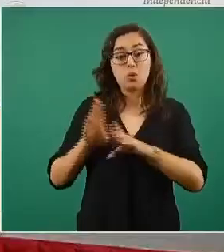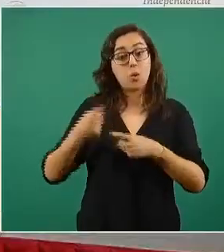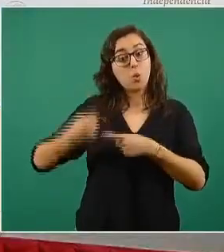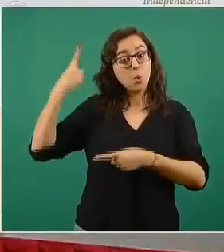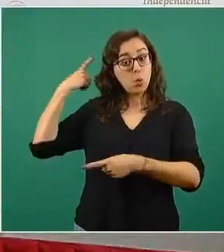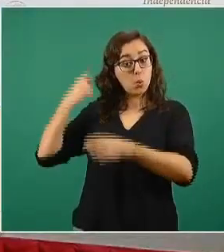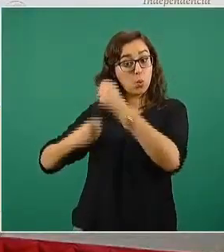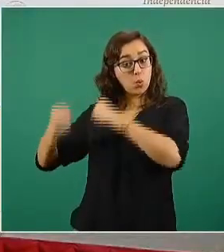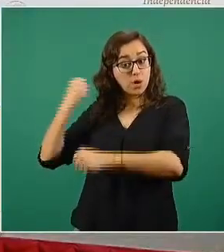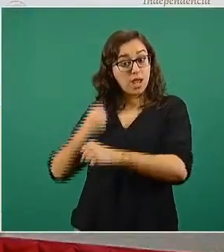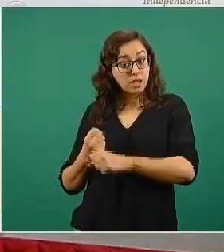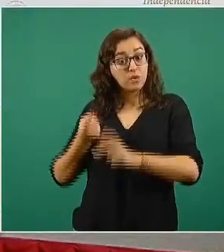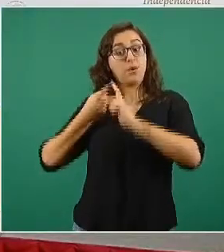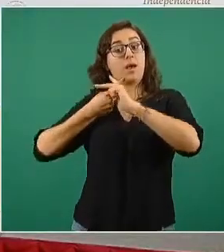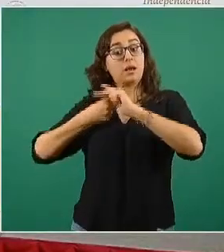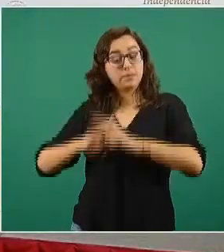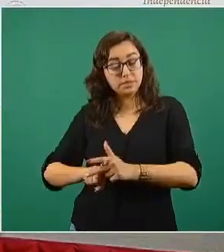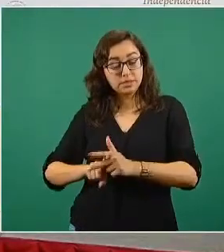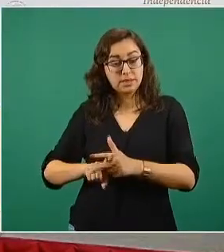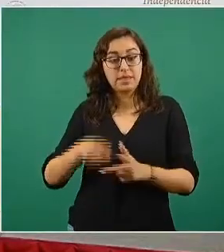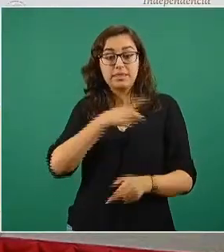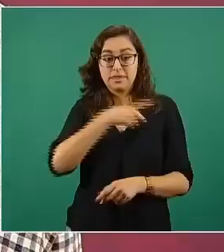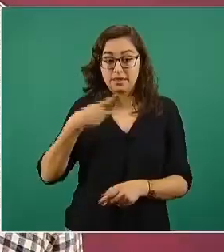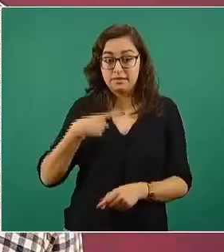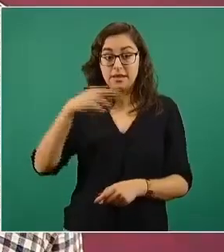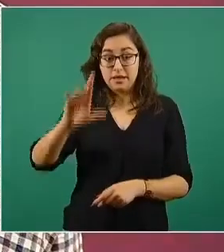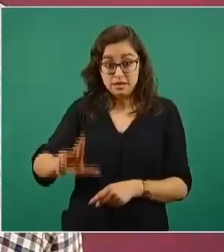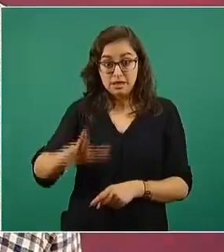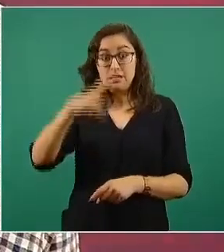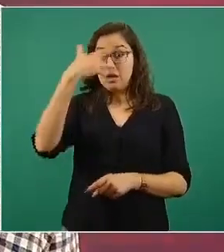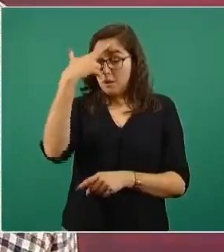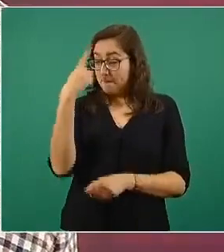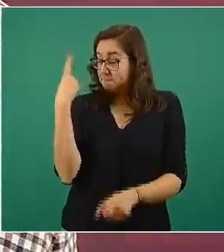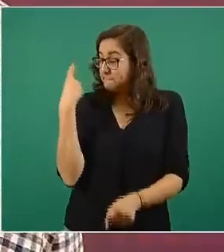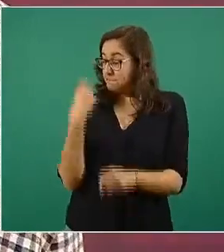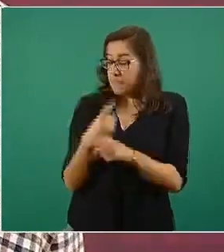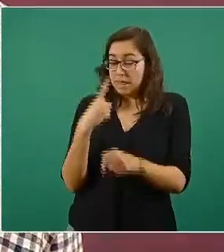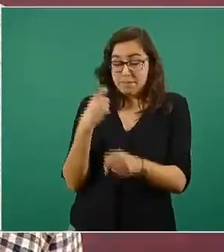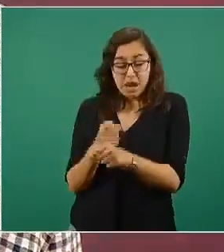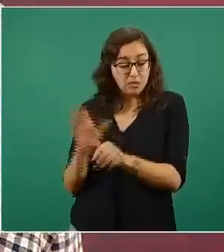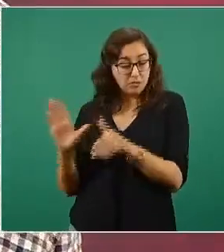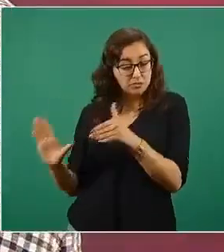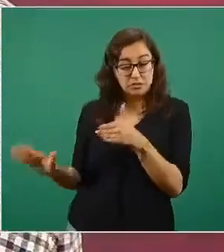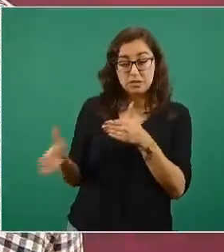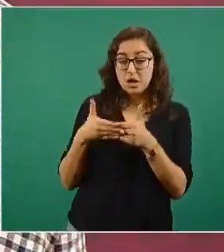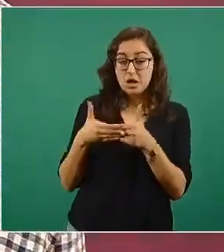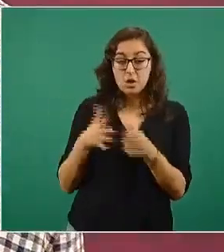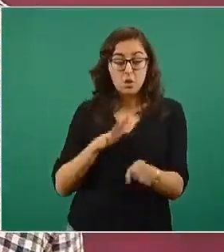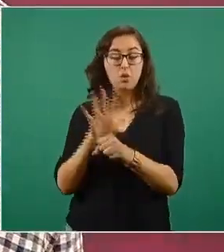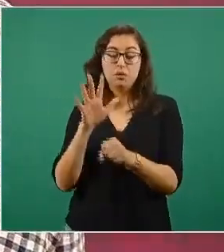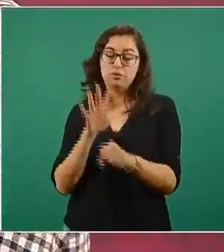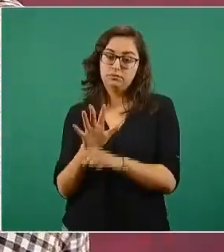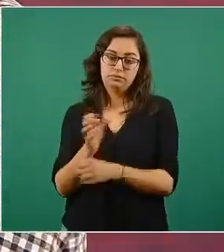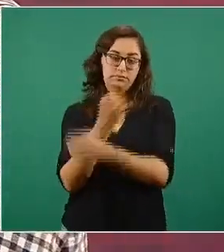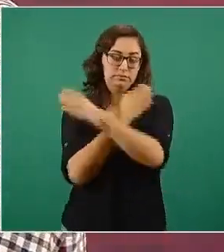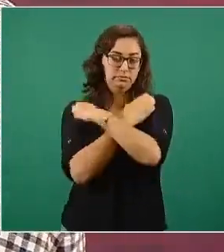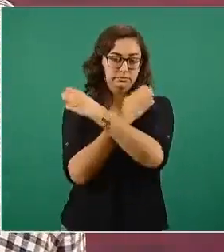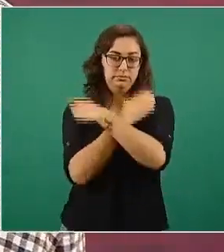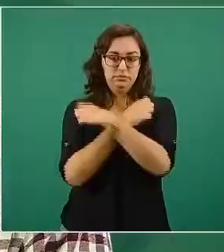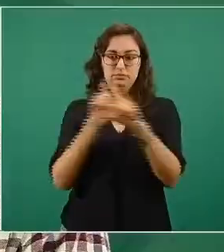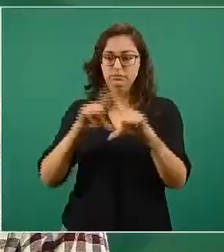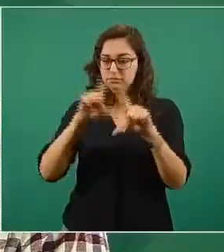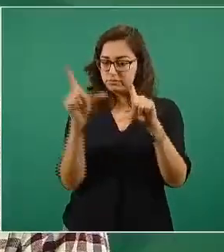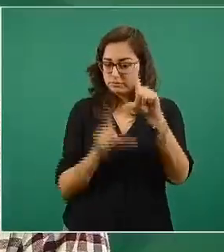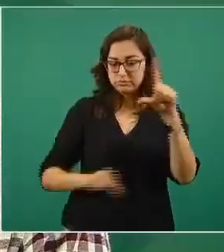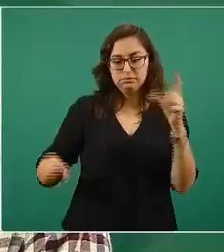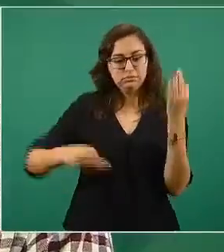Recordar que la primera actividad pública que fue temporalmente suspendida fue la educación en todo el territorio, en el sector público,